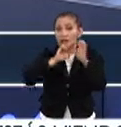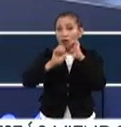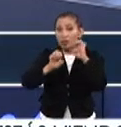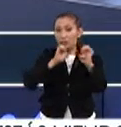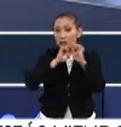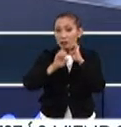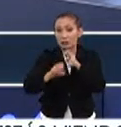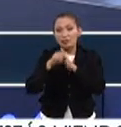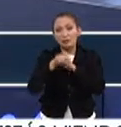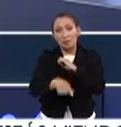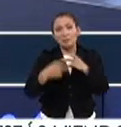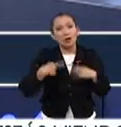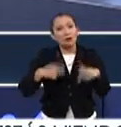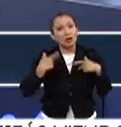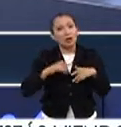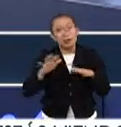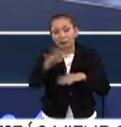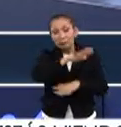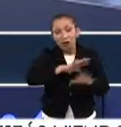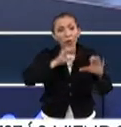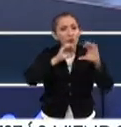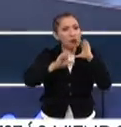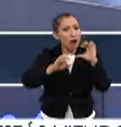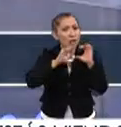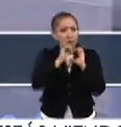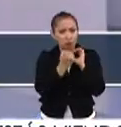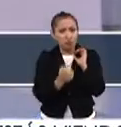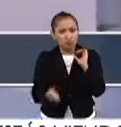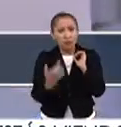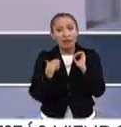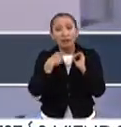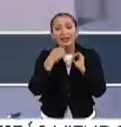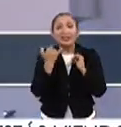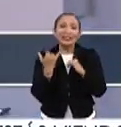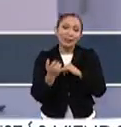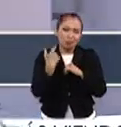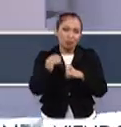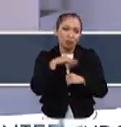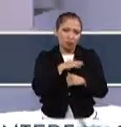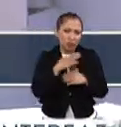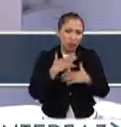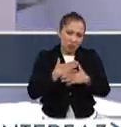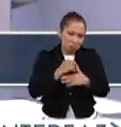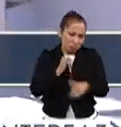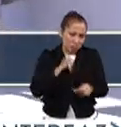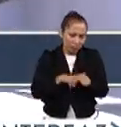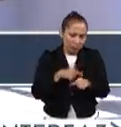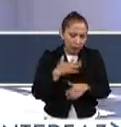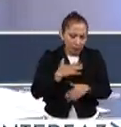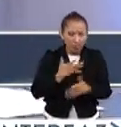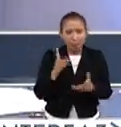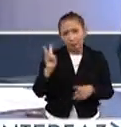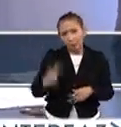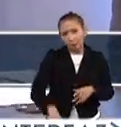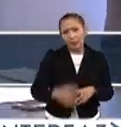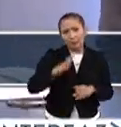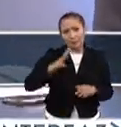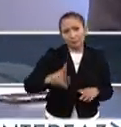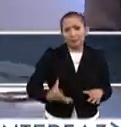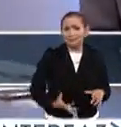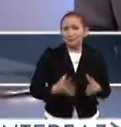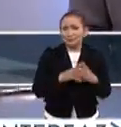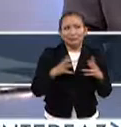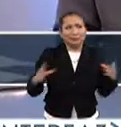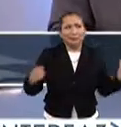periodistas, destacadas personas en el medio de la comunicación. Y bueno, pues para nosotros, para mí en lo particular, pues realmente es un orgullo y